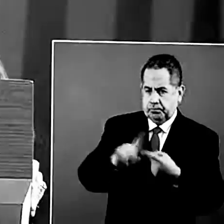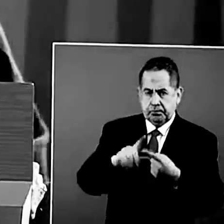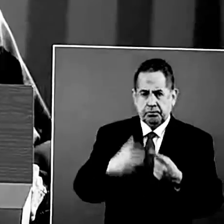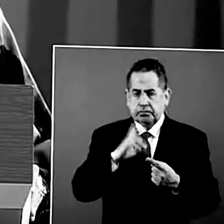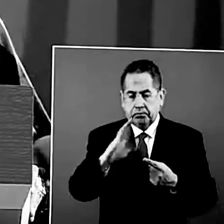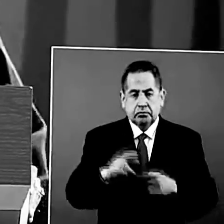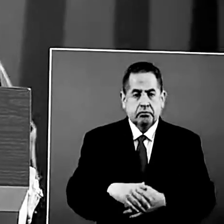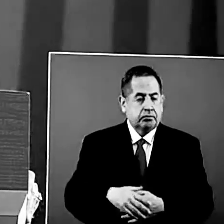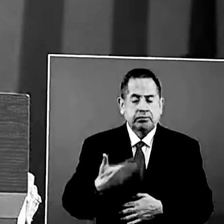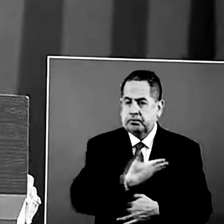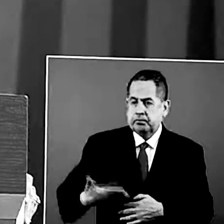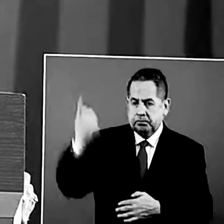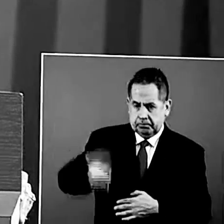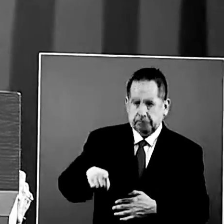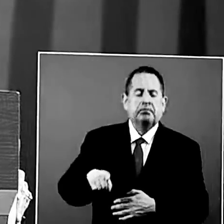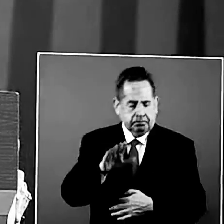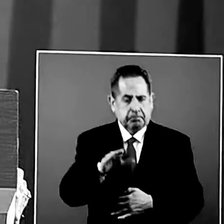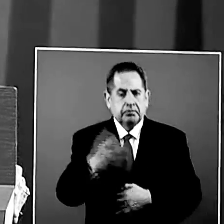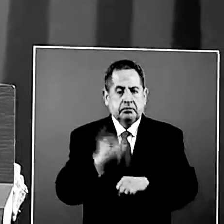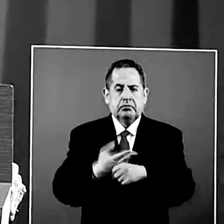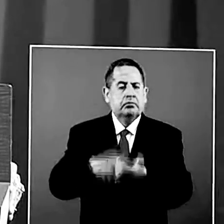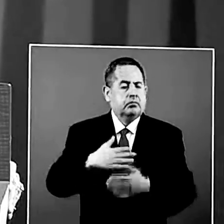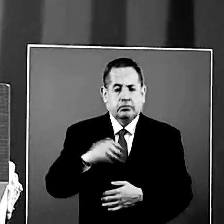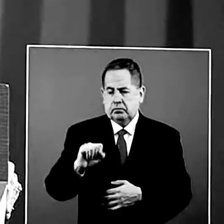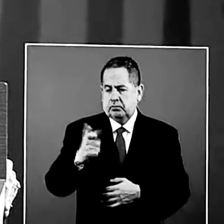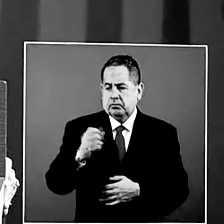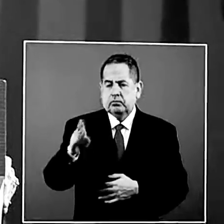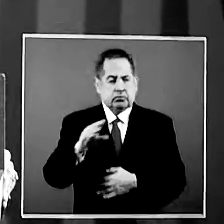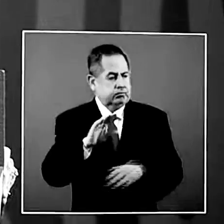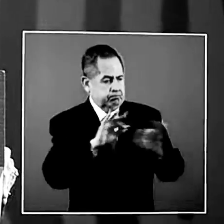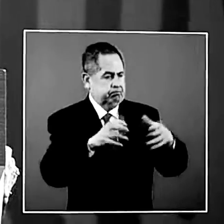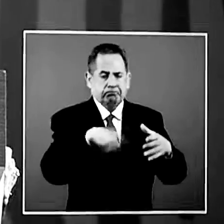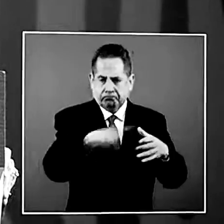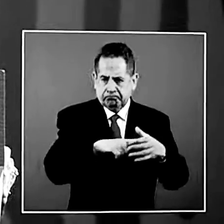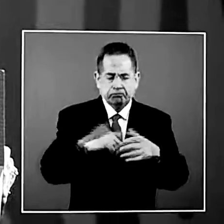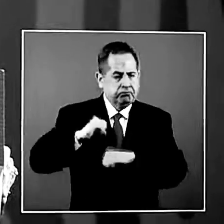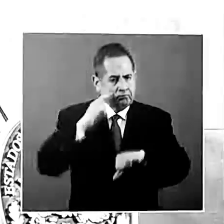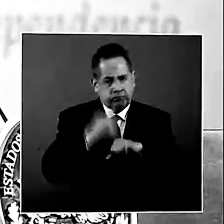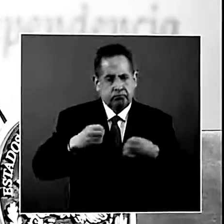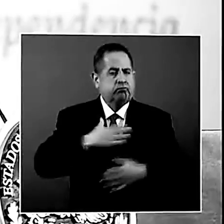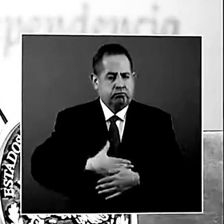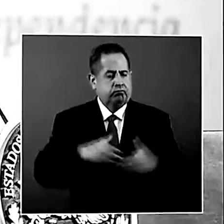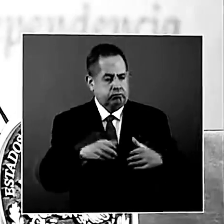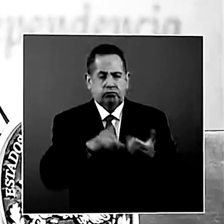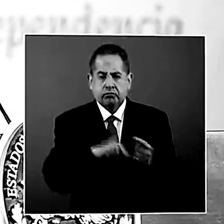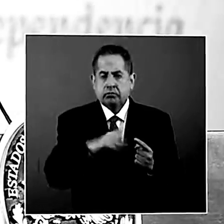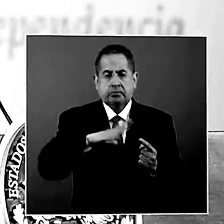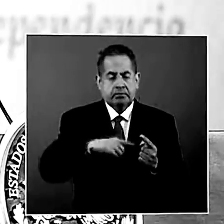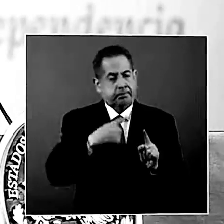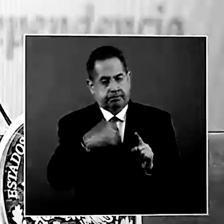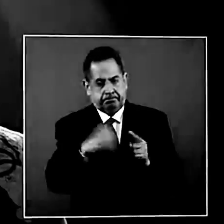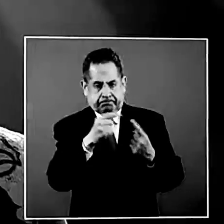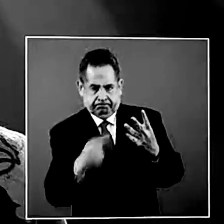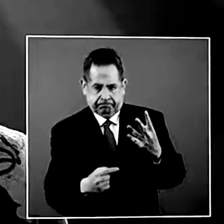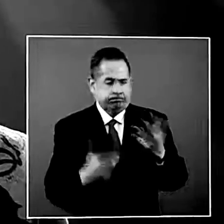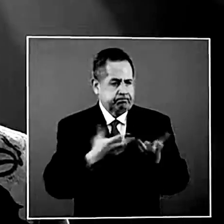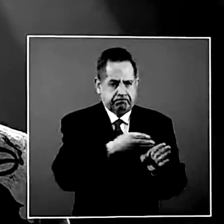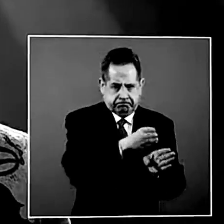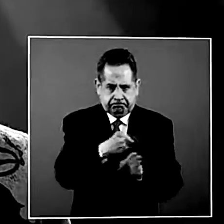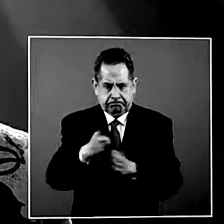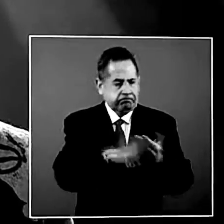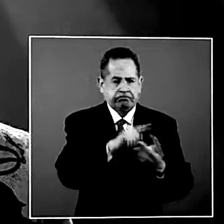te quiero decir es que efectivamente por instrucciones del presidente en la Secretaría de Gobernación se estableció una unidad para el fortalecimiento del sistema de justicia. Esta unidad tiene varias áreas